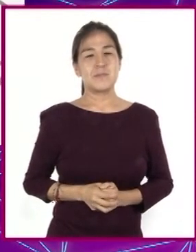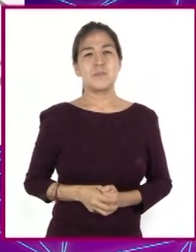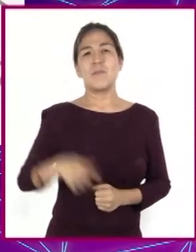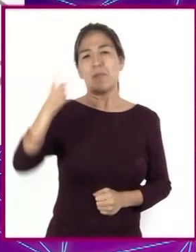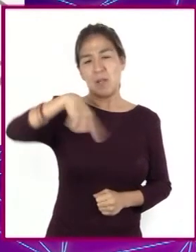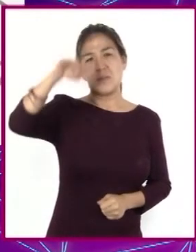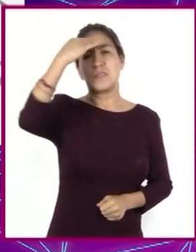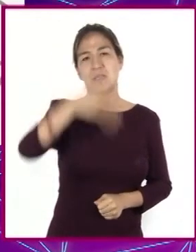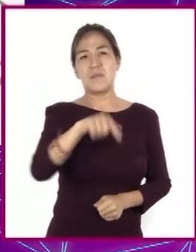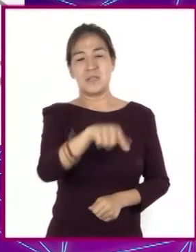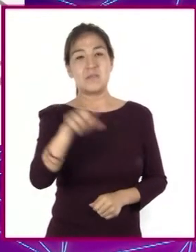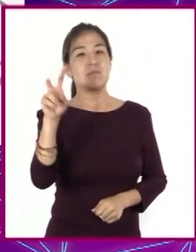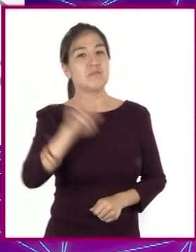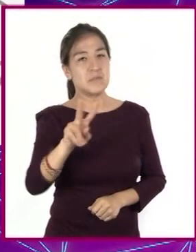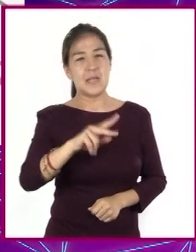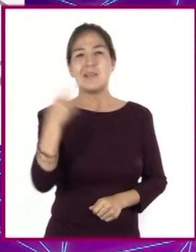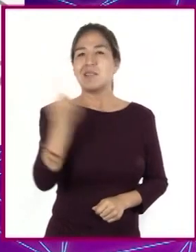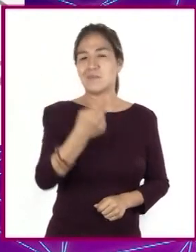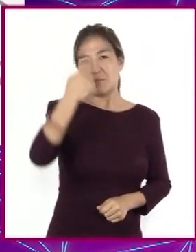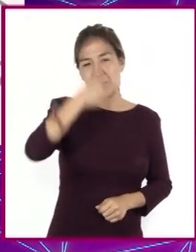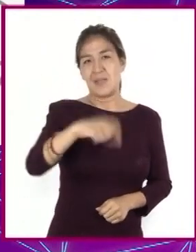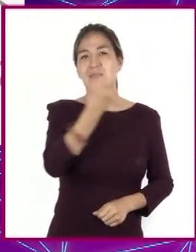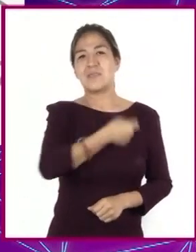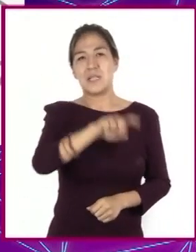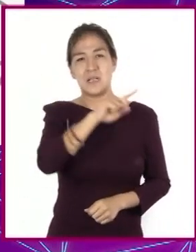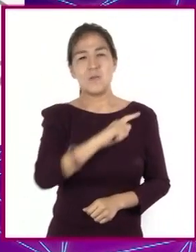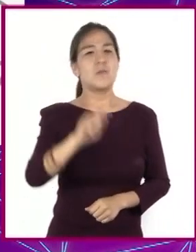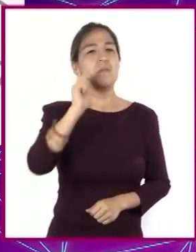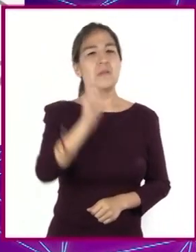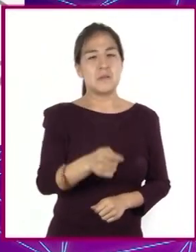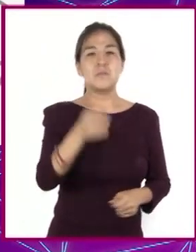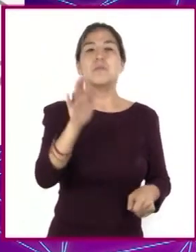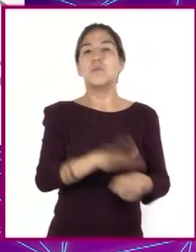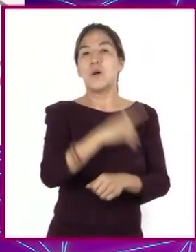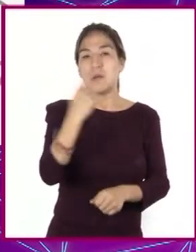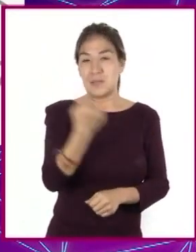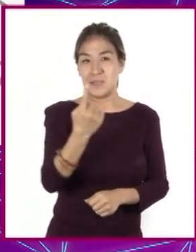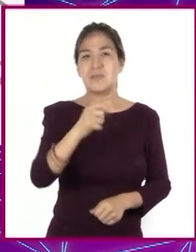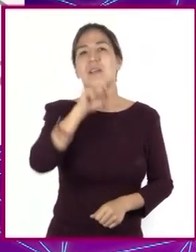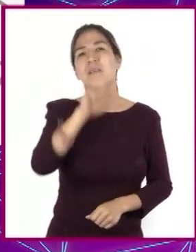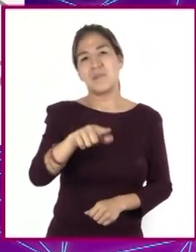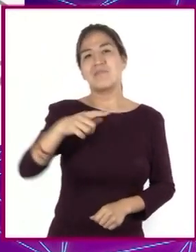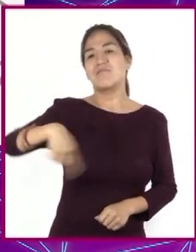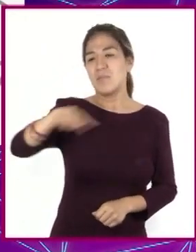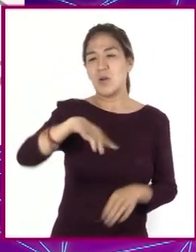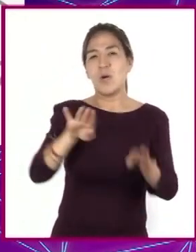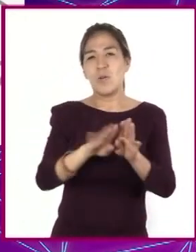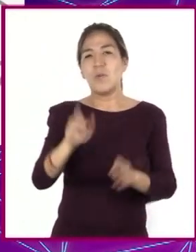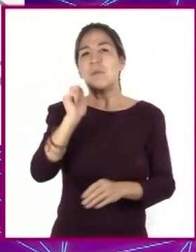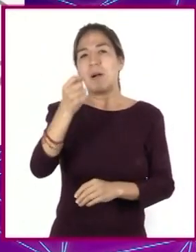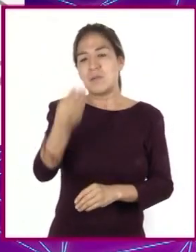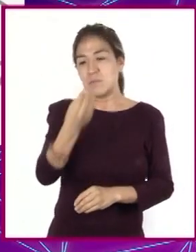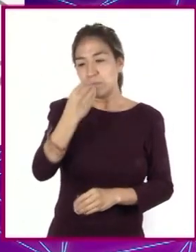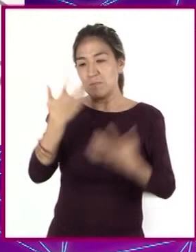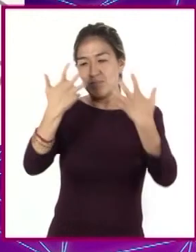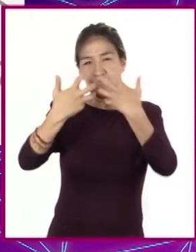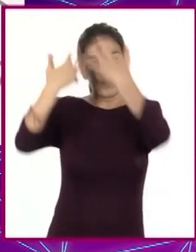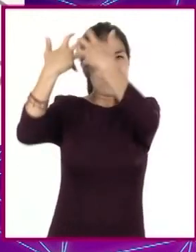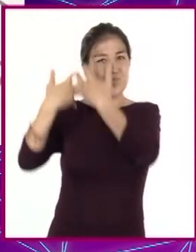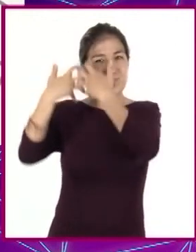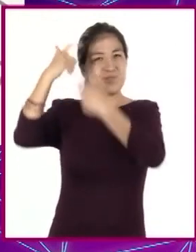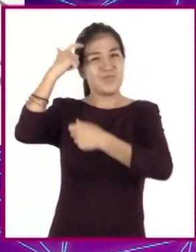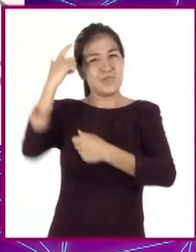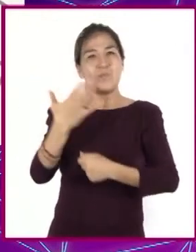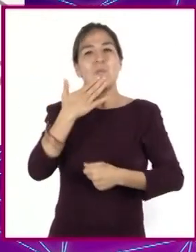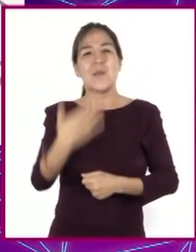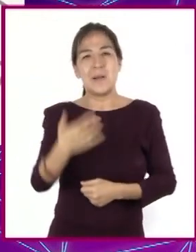Sabemos que la nutrición es importante para la salud en general, por lo tanto también lo es para las funciones cerebrales. Existe un conjunto de